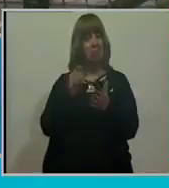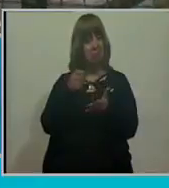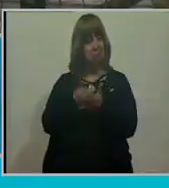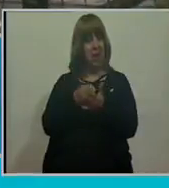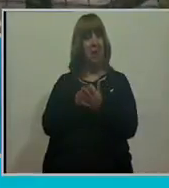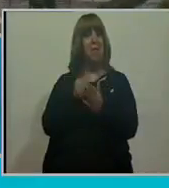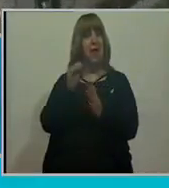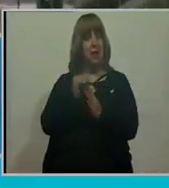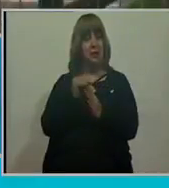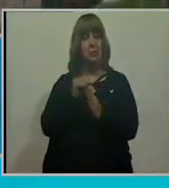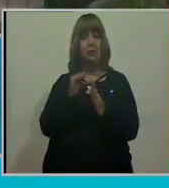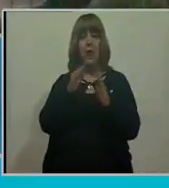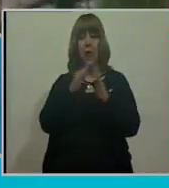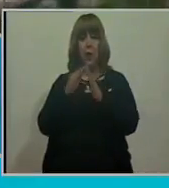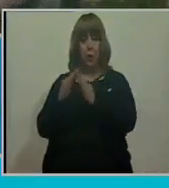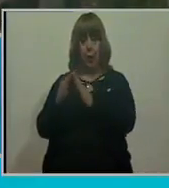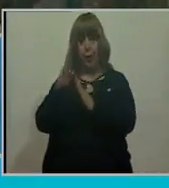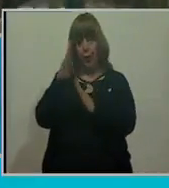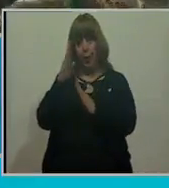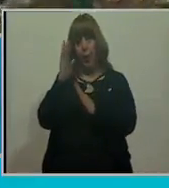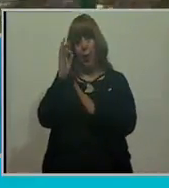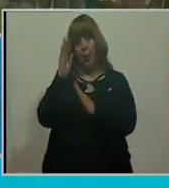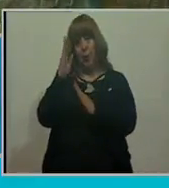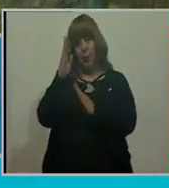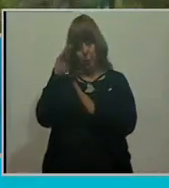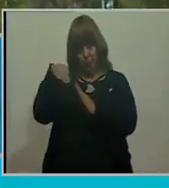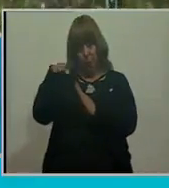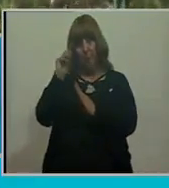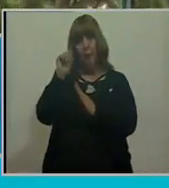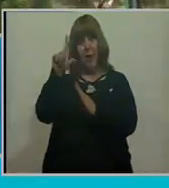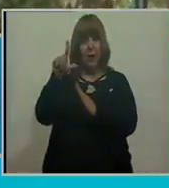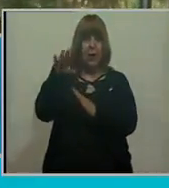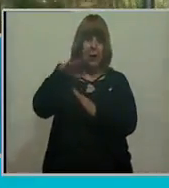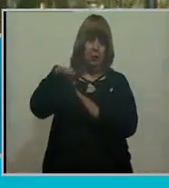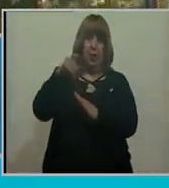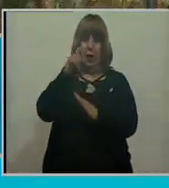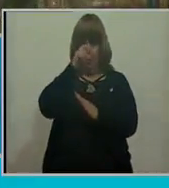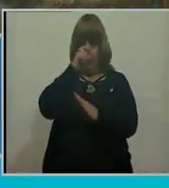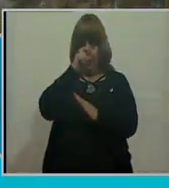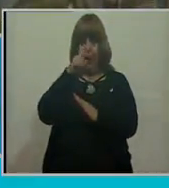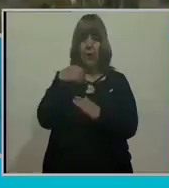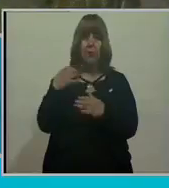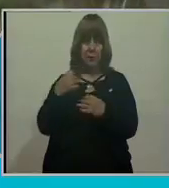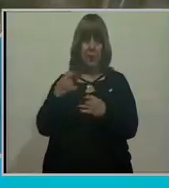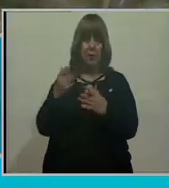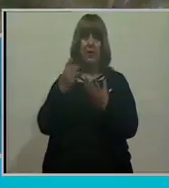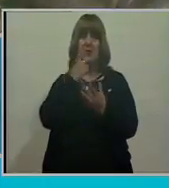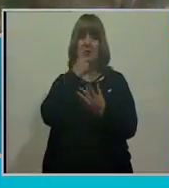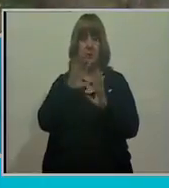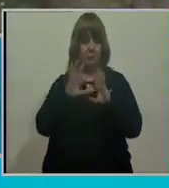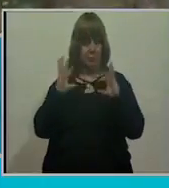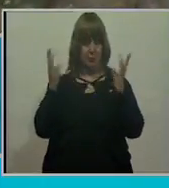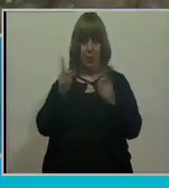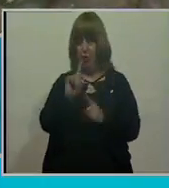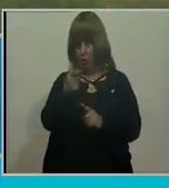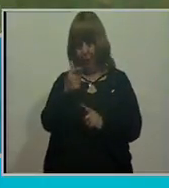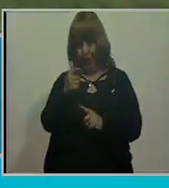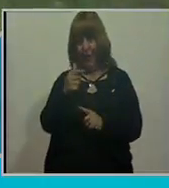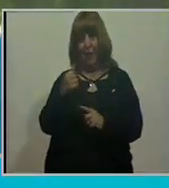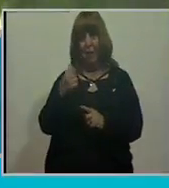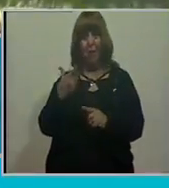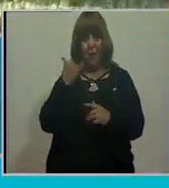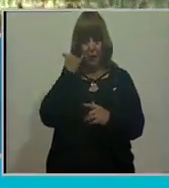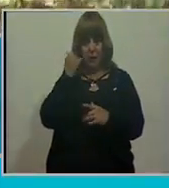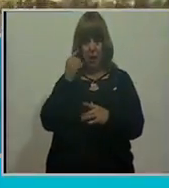barrio Bombal, en lo que es la Plaza Belgrano, también hay una disminución con la intervención precisamente en cuanto al control del